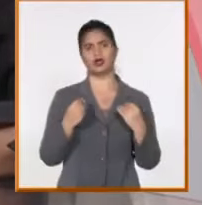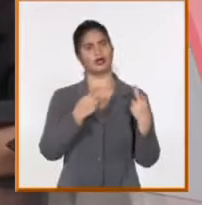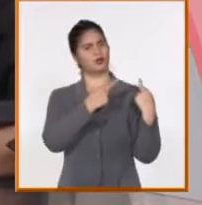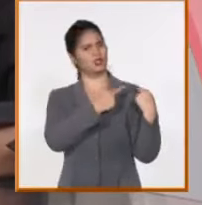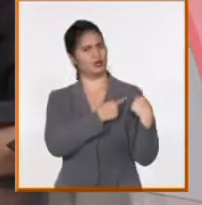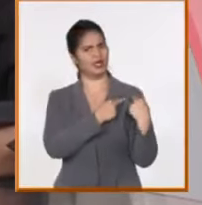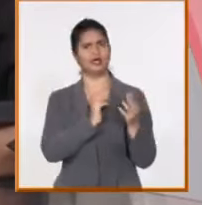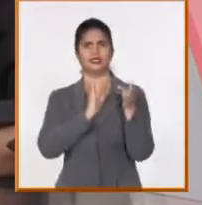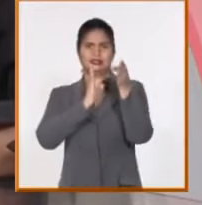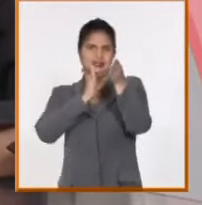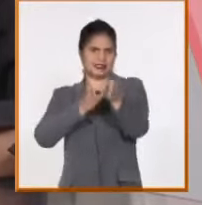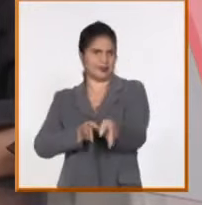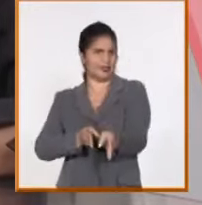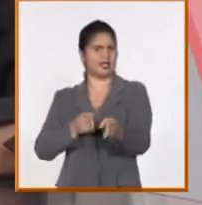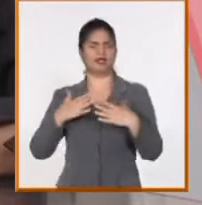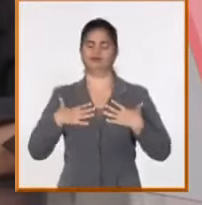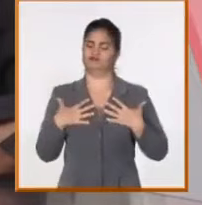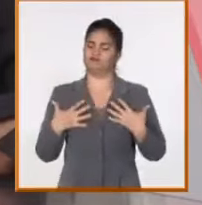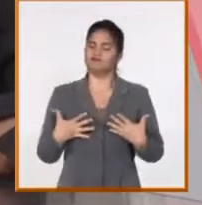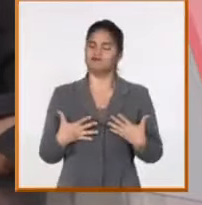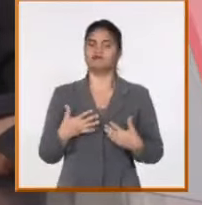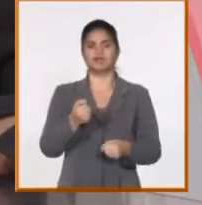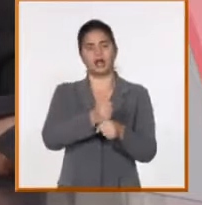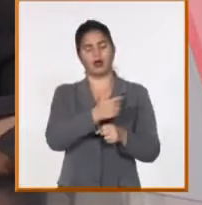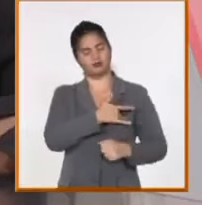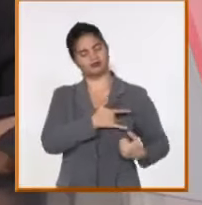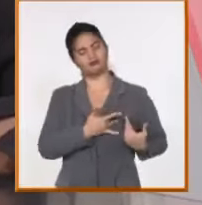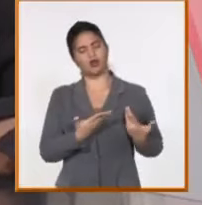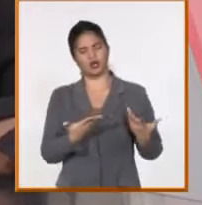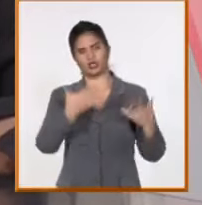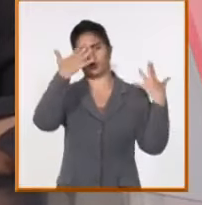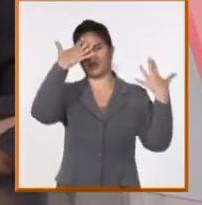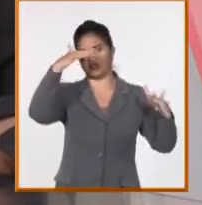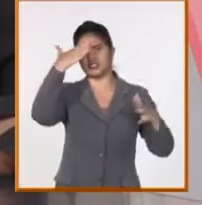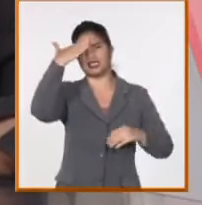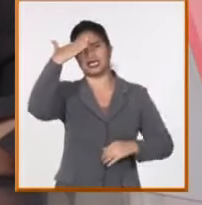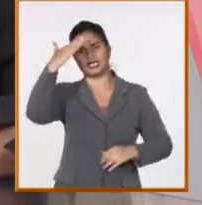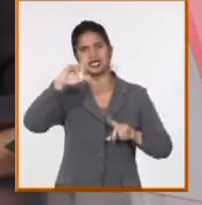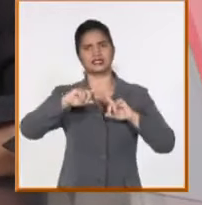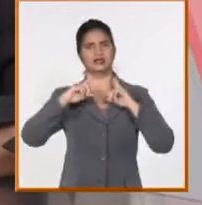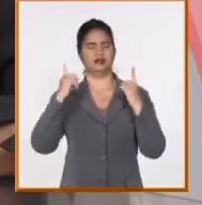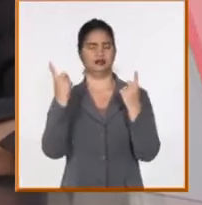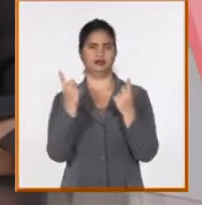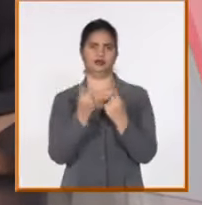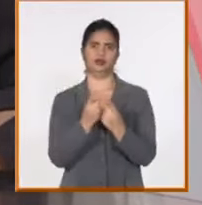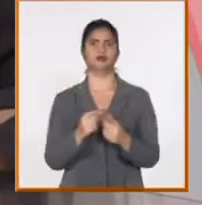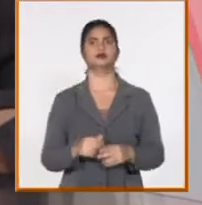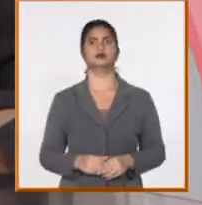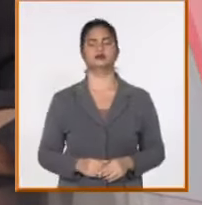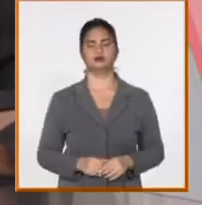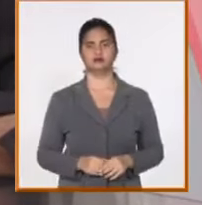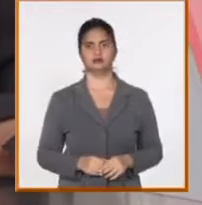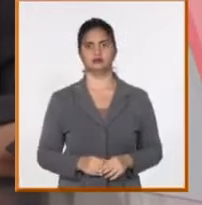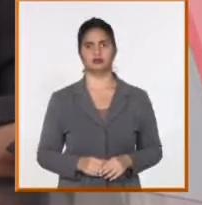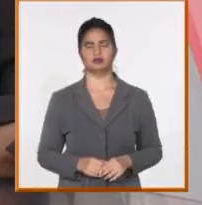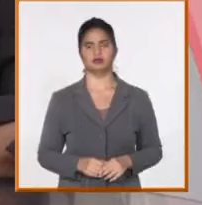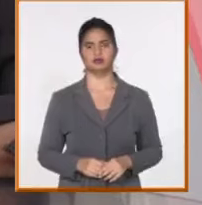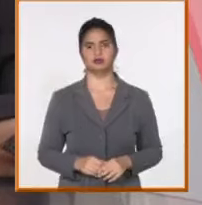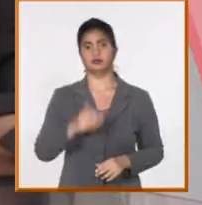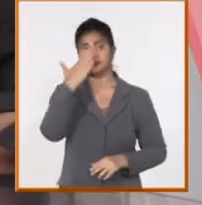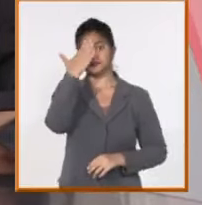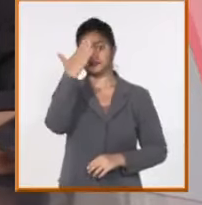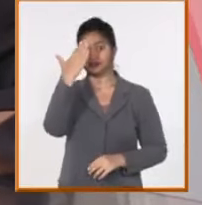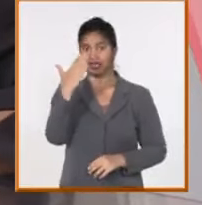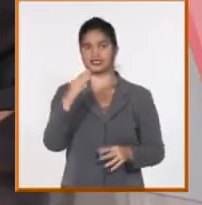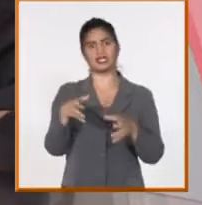el se han mantenido eh con todas todas las tareas que le hemos dado y es lo único que nos queda muy agradecida de